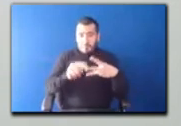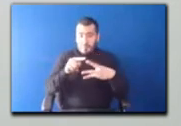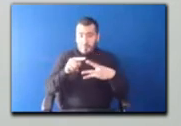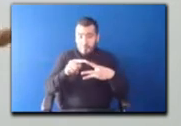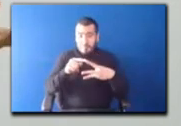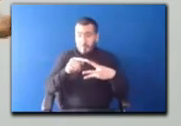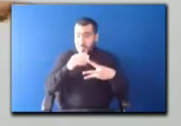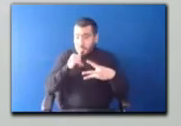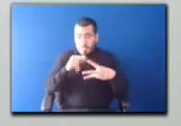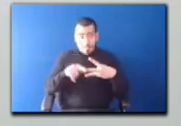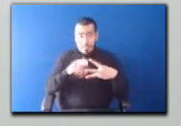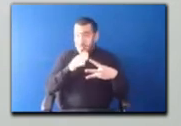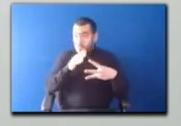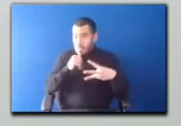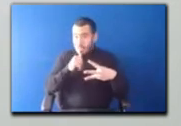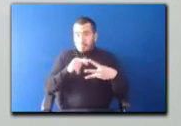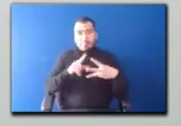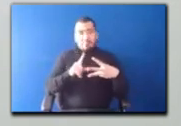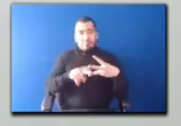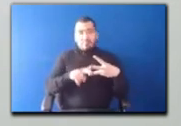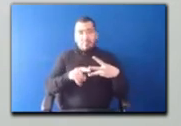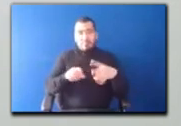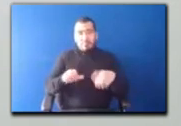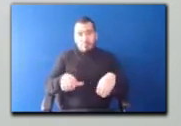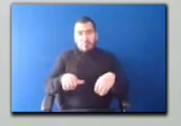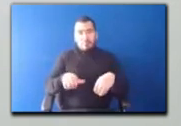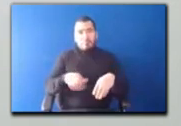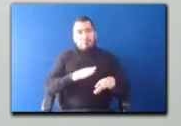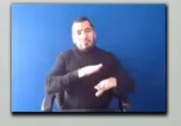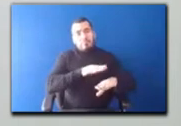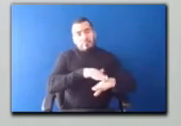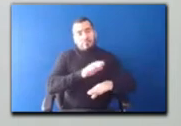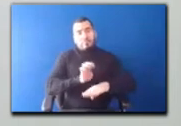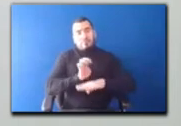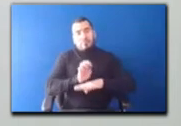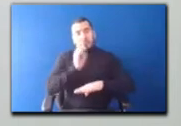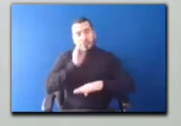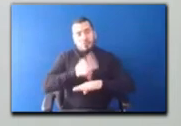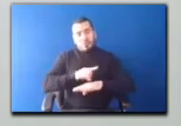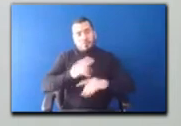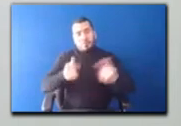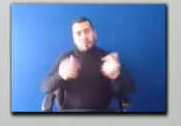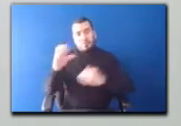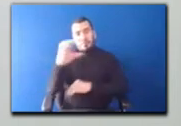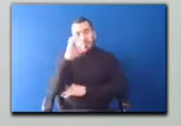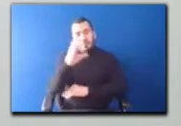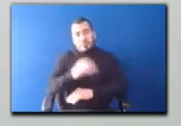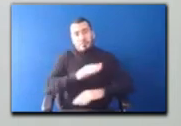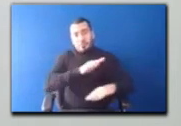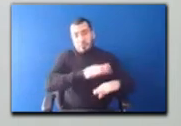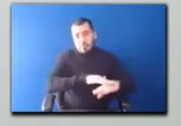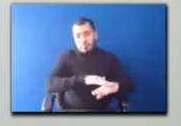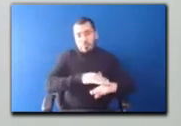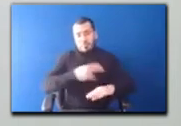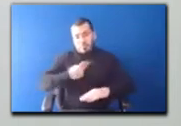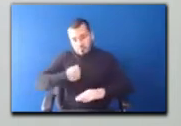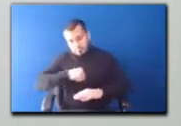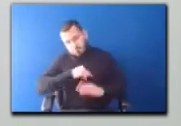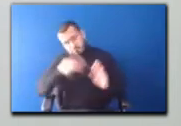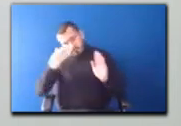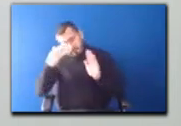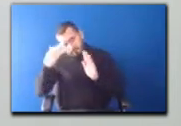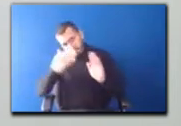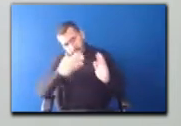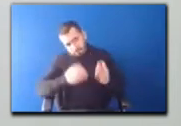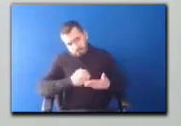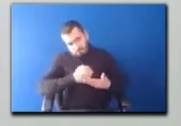funciona, pues sí es importante poder poner en conocimiento de la superintendencia financiera, no solamente para atender ese caso particular, sino para evidenciar que